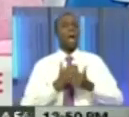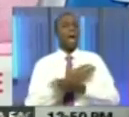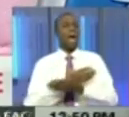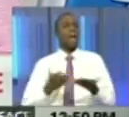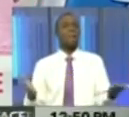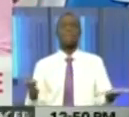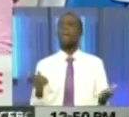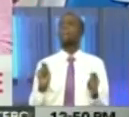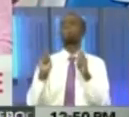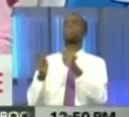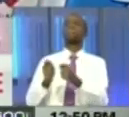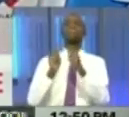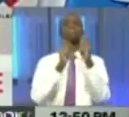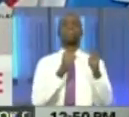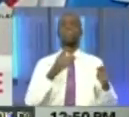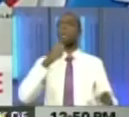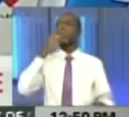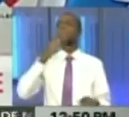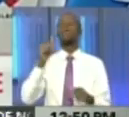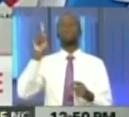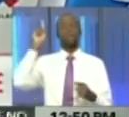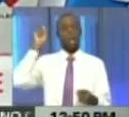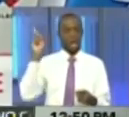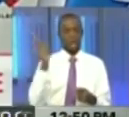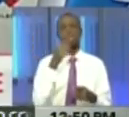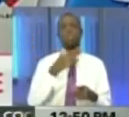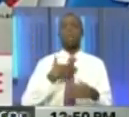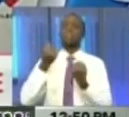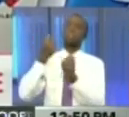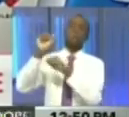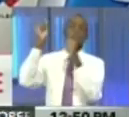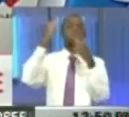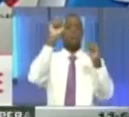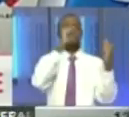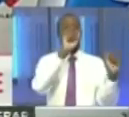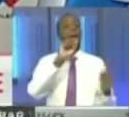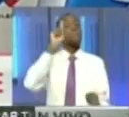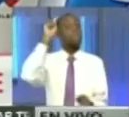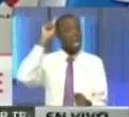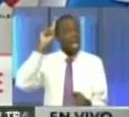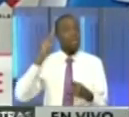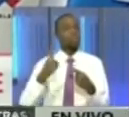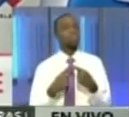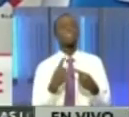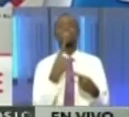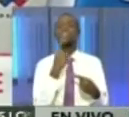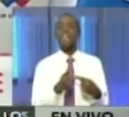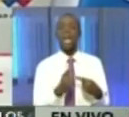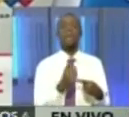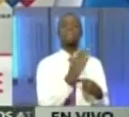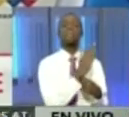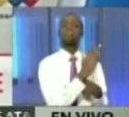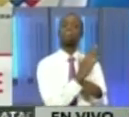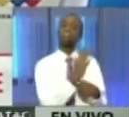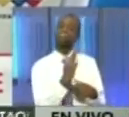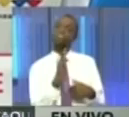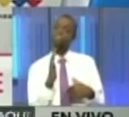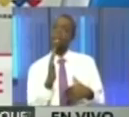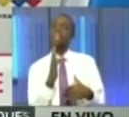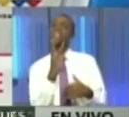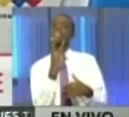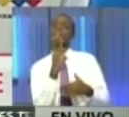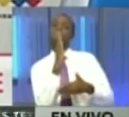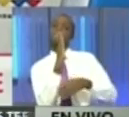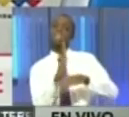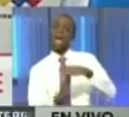revocables. Muy bien, pero establece las cuatro condiciones. Una es transcurrida la mitad del periodo para el cual fue elegido